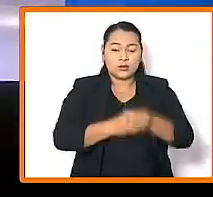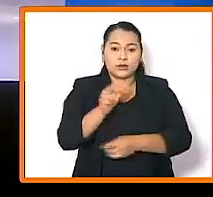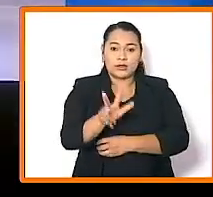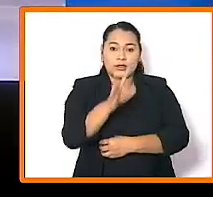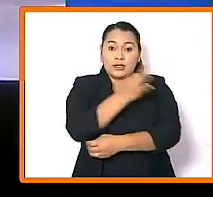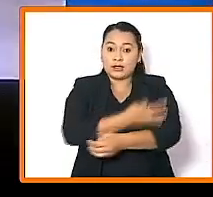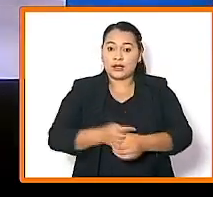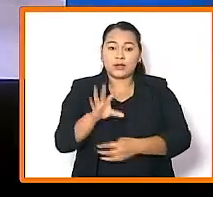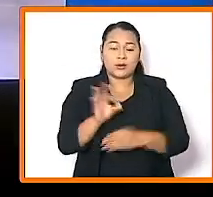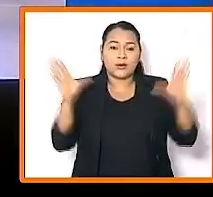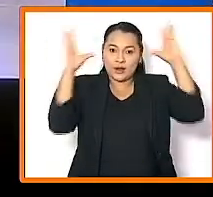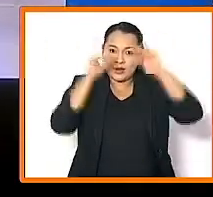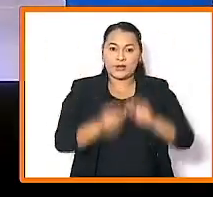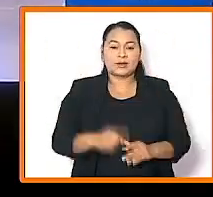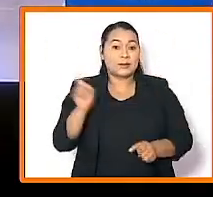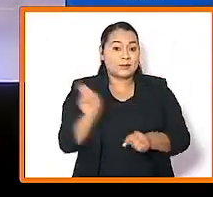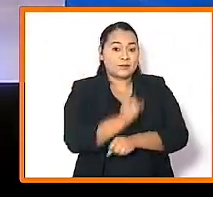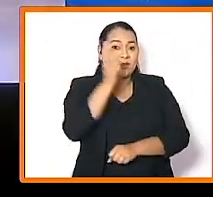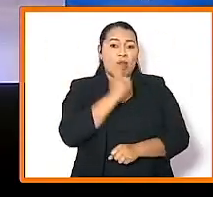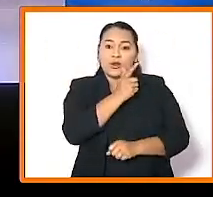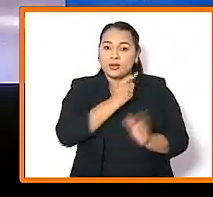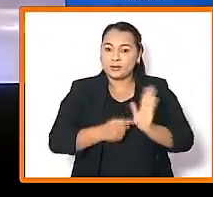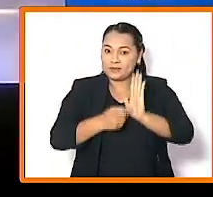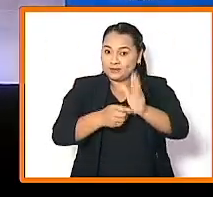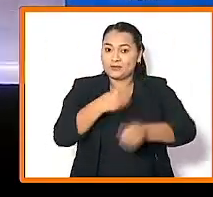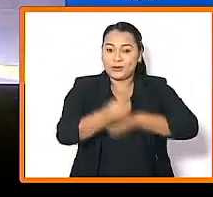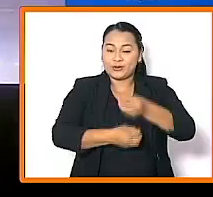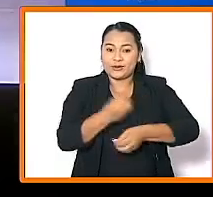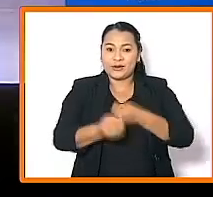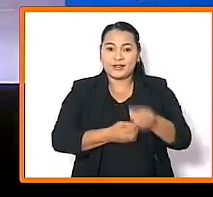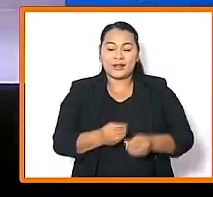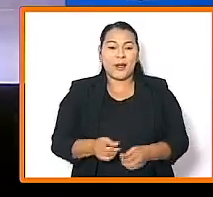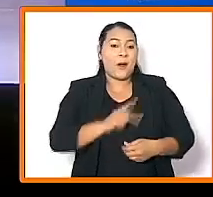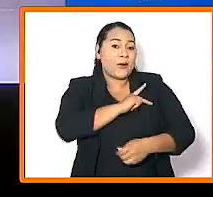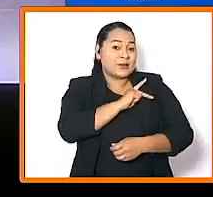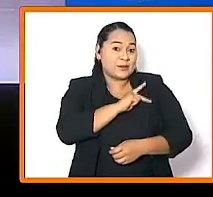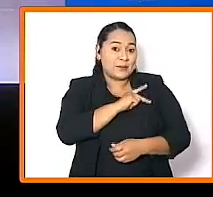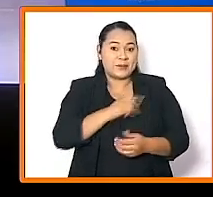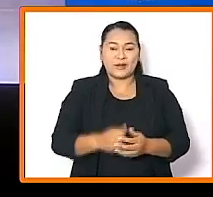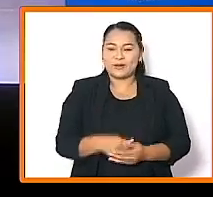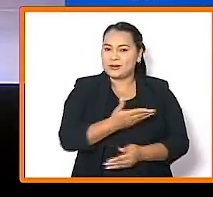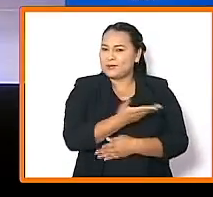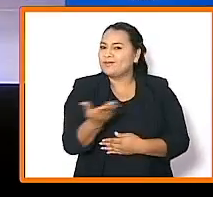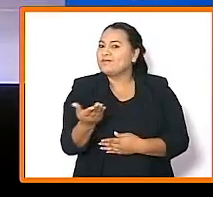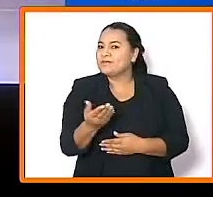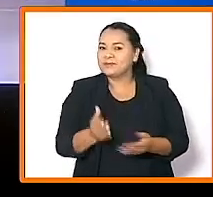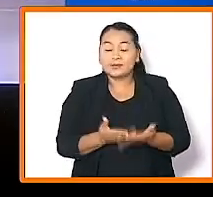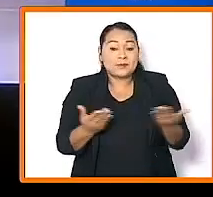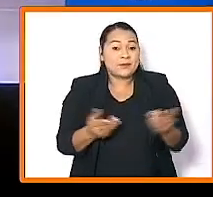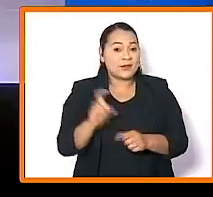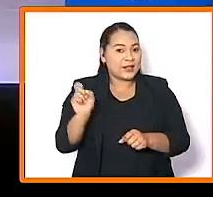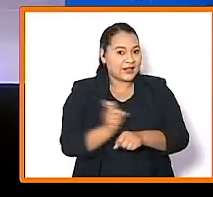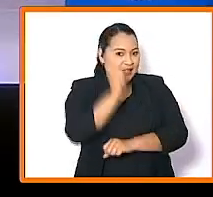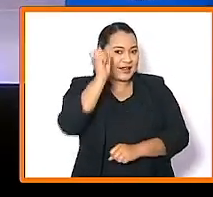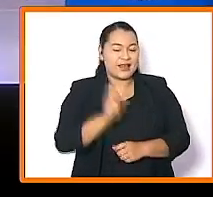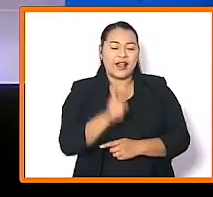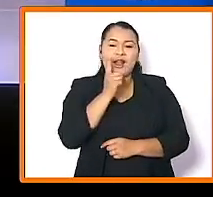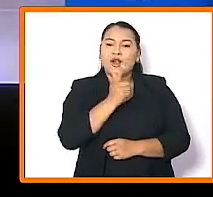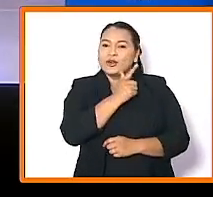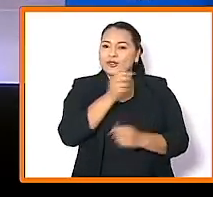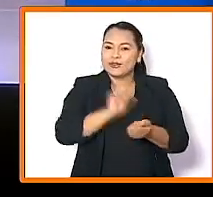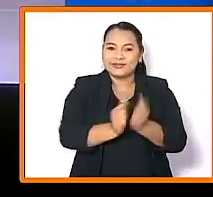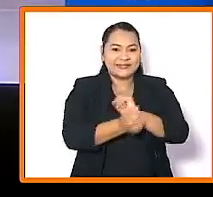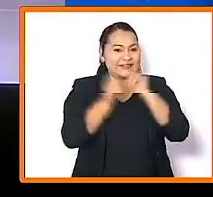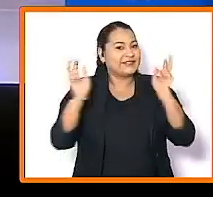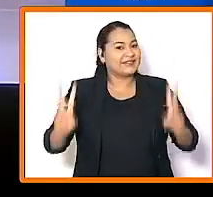Loto presentando un sorteo más desde la ciudad industrial San Pedro Sula. ¿Y vos cómo te la vas a ganar? Loto te